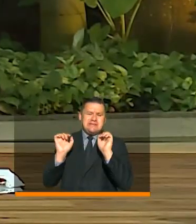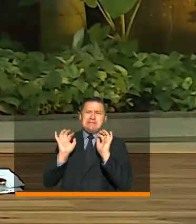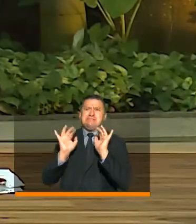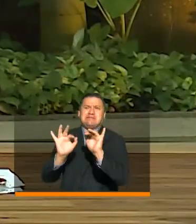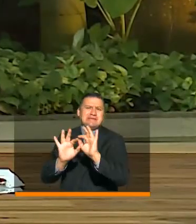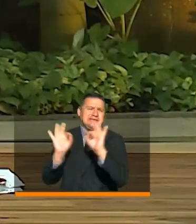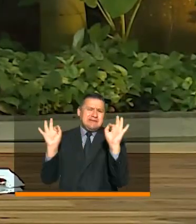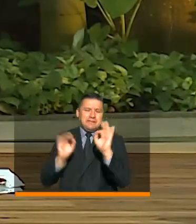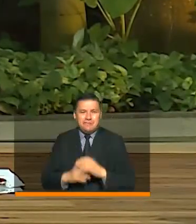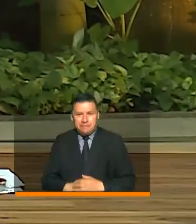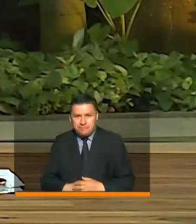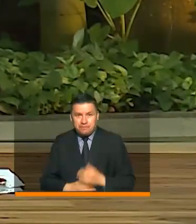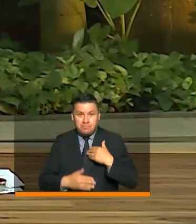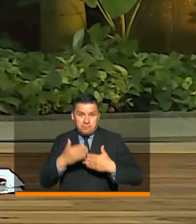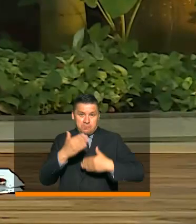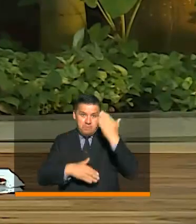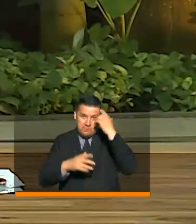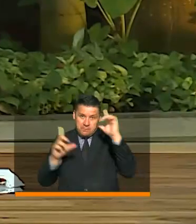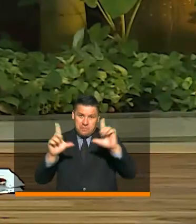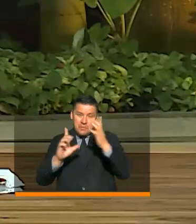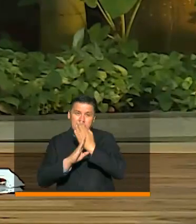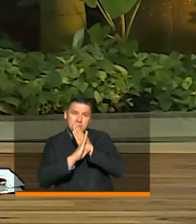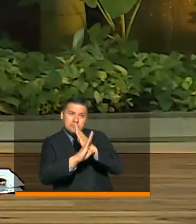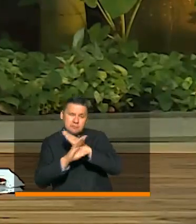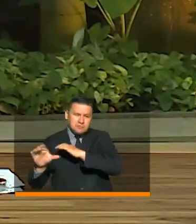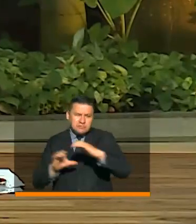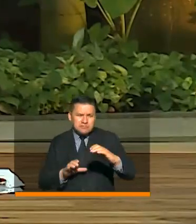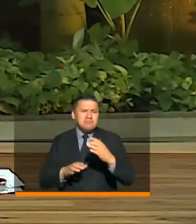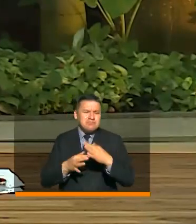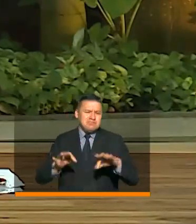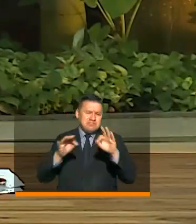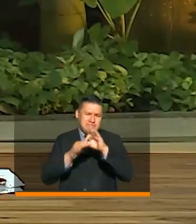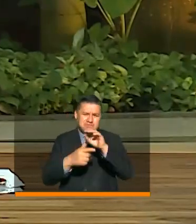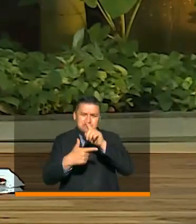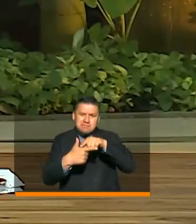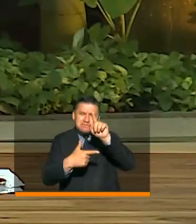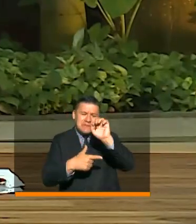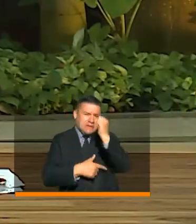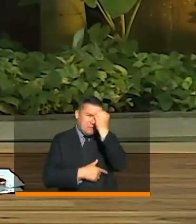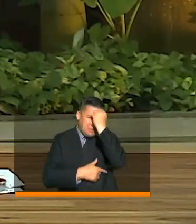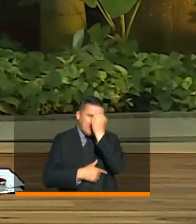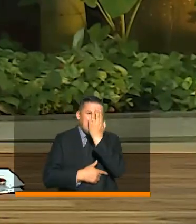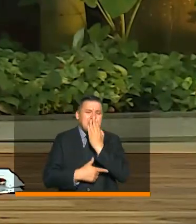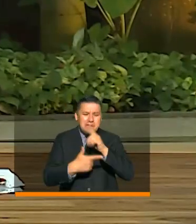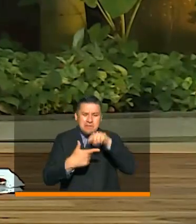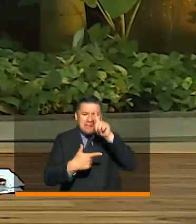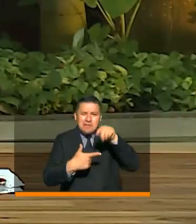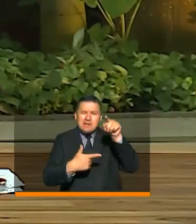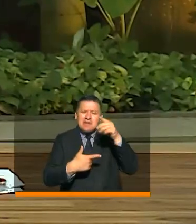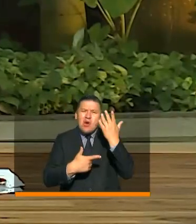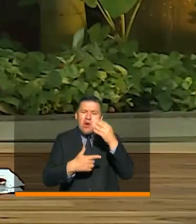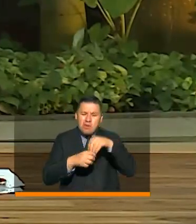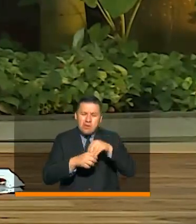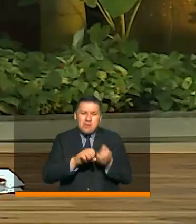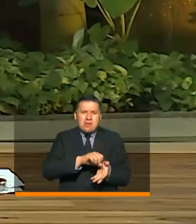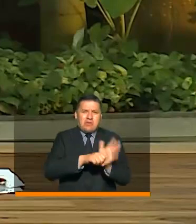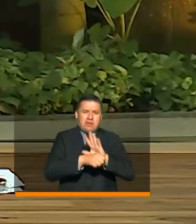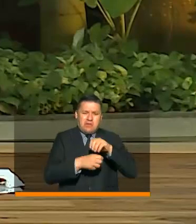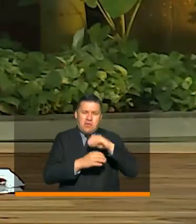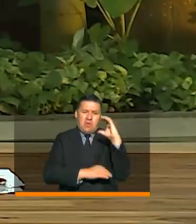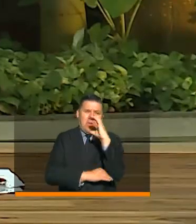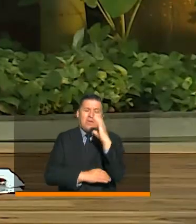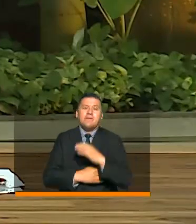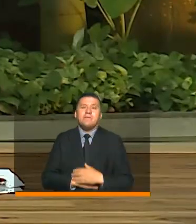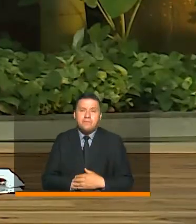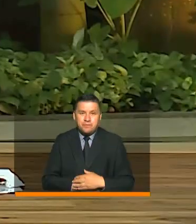quiero empezar nuestro espacio de prevención y acción haciendo un balance sobre los principales indicadores del COVID-19 en nuestro